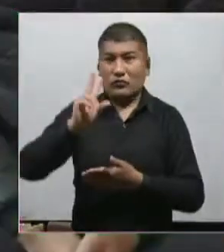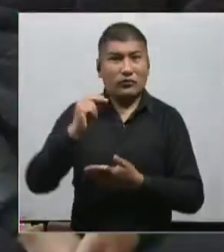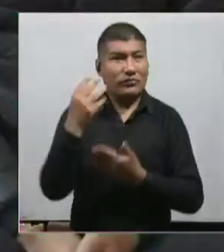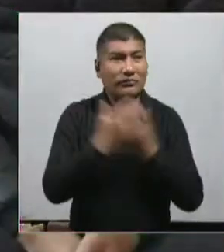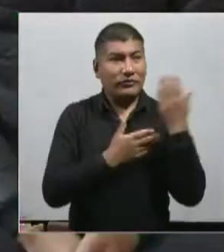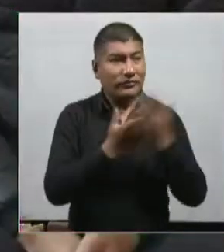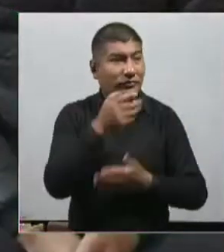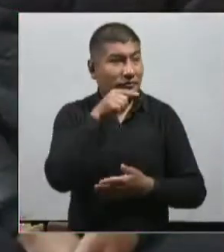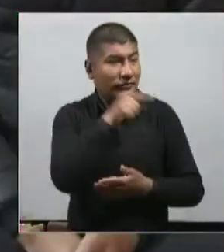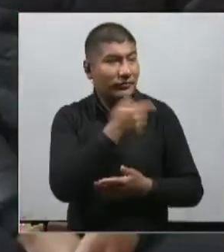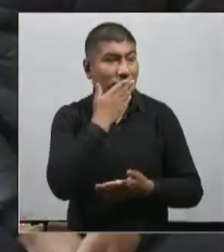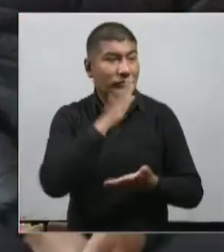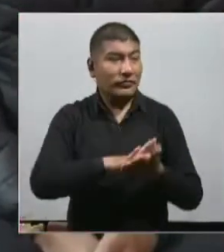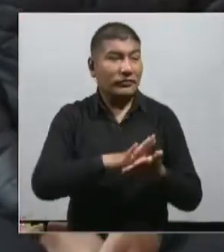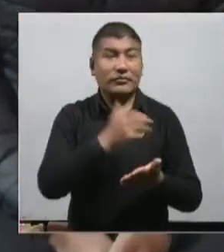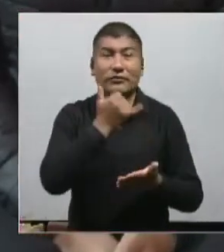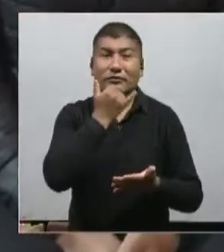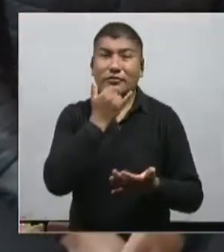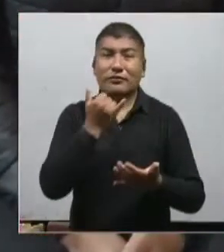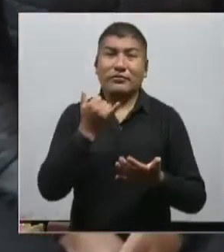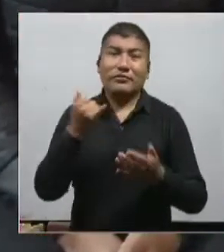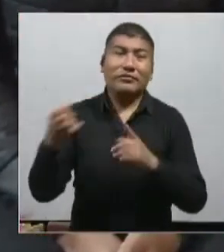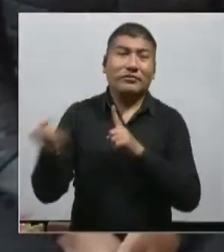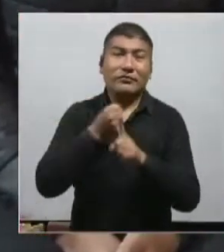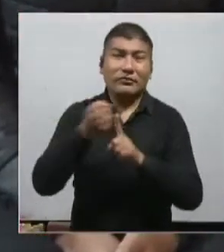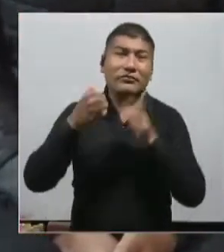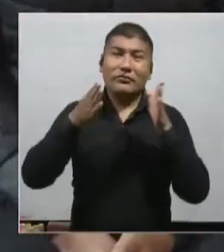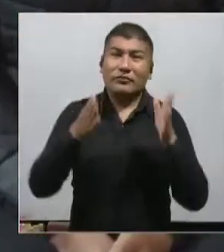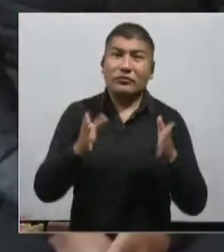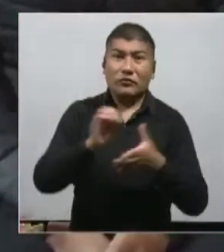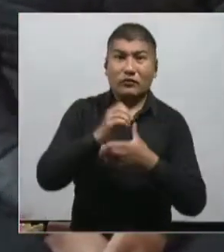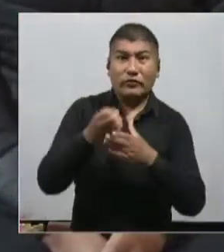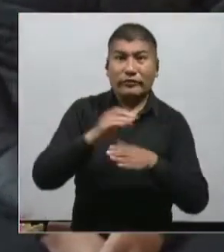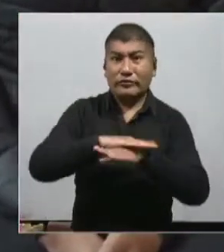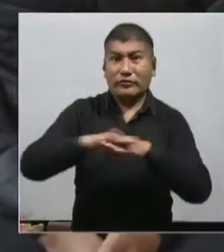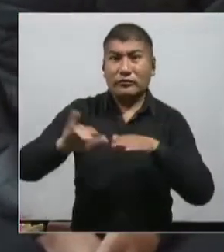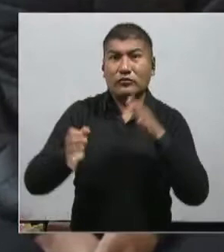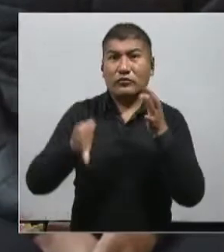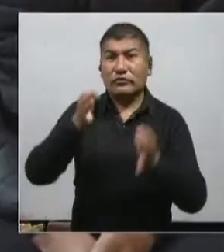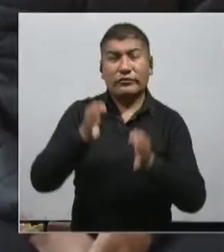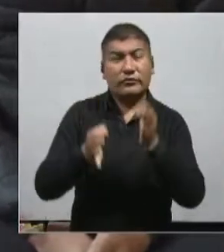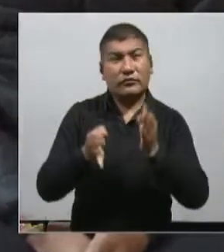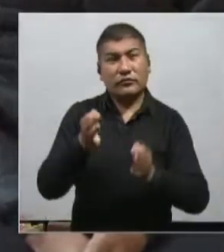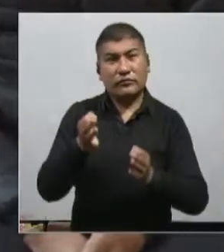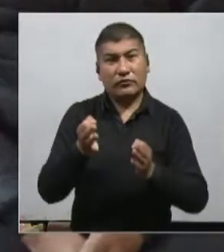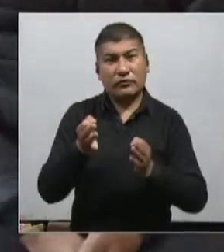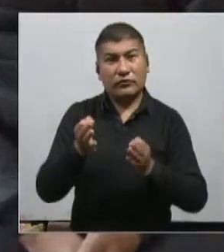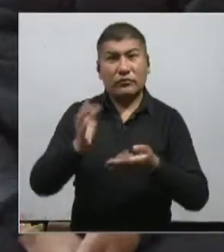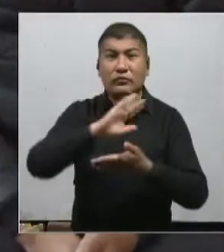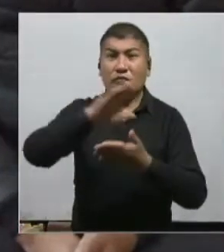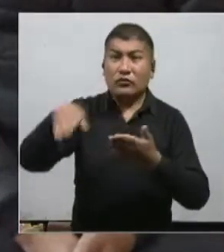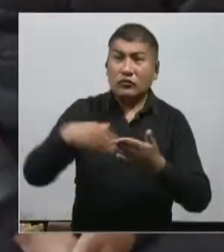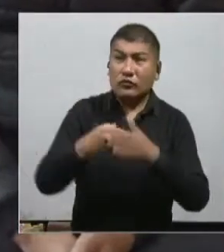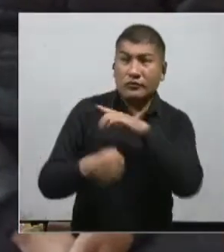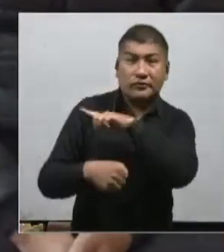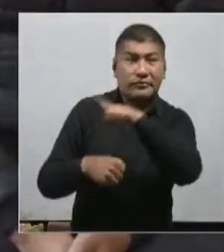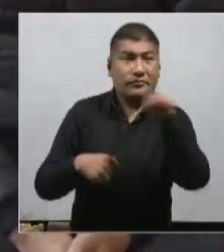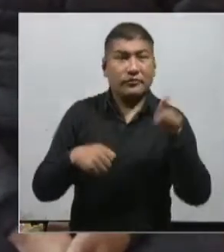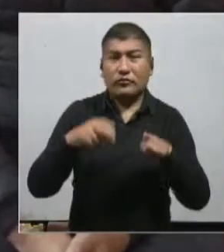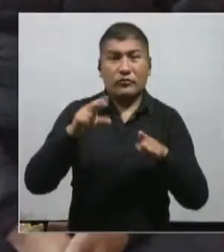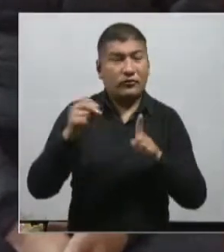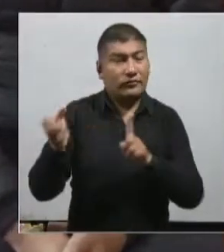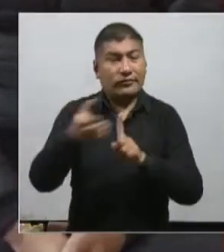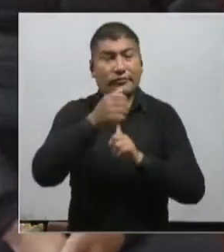del mal, del caos, de los violentos o de las injusticias. Todos ellos no son dueños del